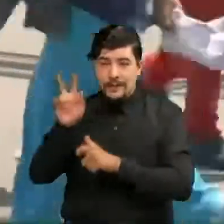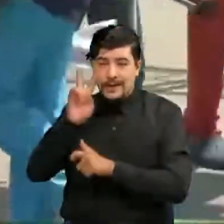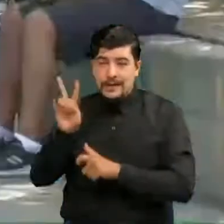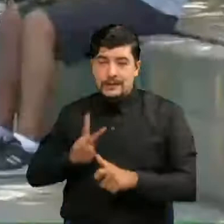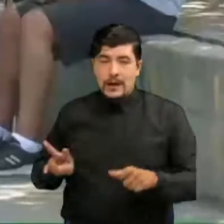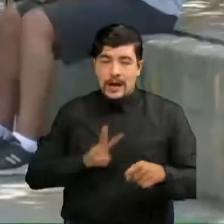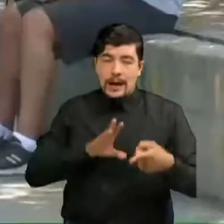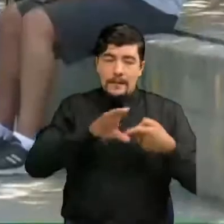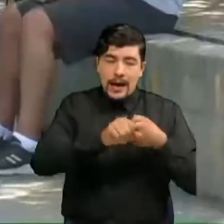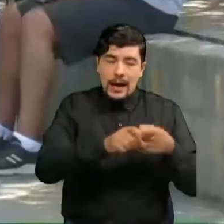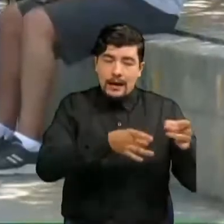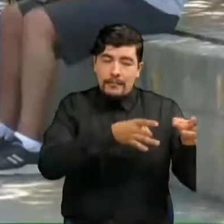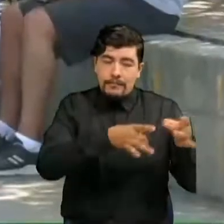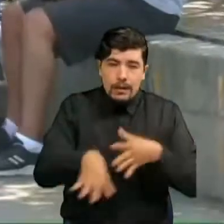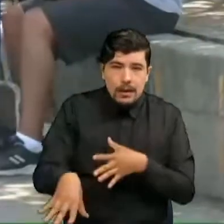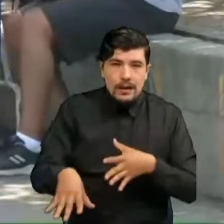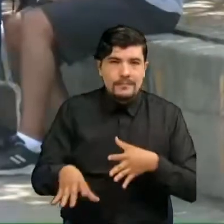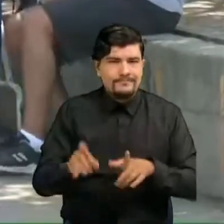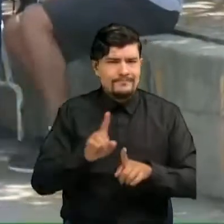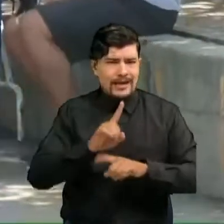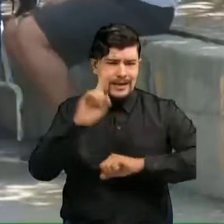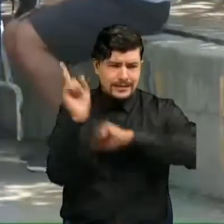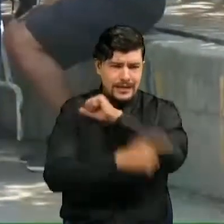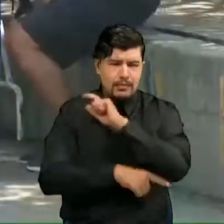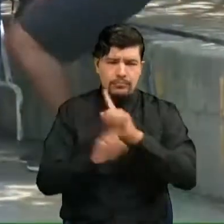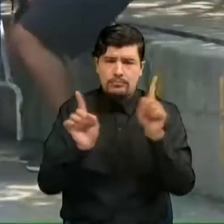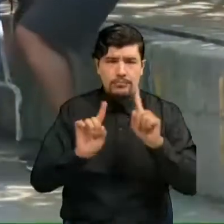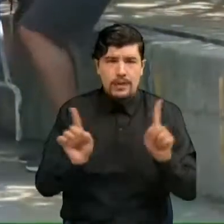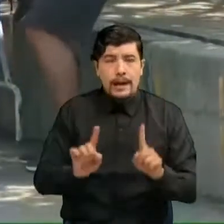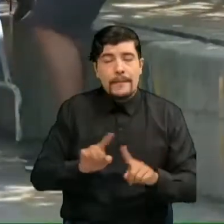solicitarla de nuevo y ya quedarán pendientes para tramitarla en el 2022